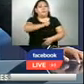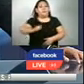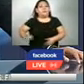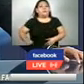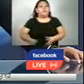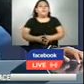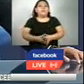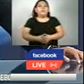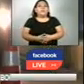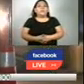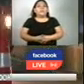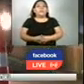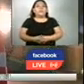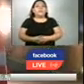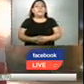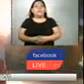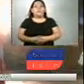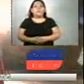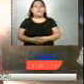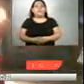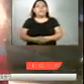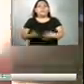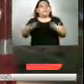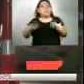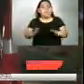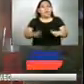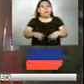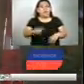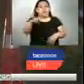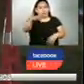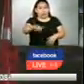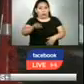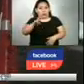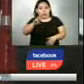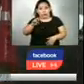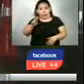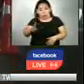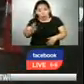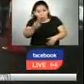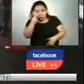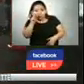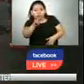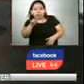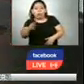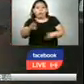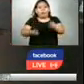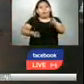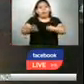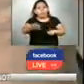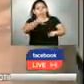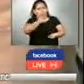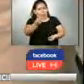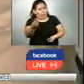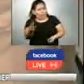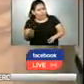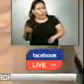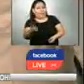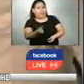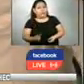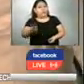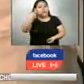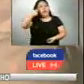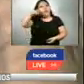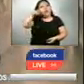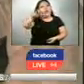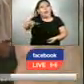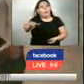Veamos. En los primeros controles antidoping de 2022, la detención de conductores peligrosos se ha reducido. Por ejemplo, en